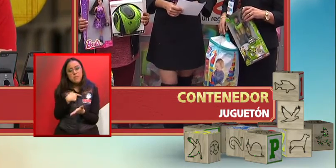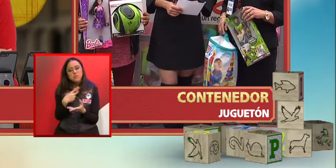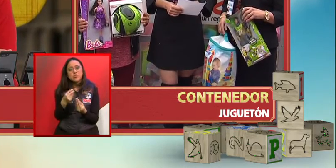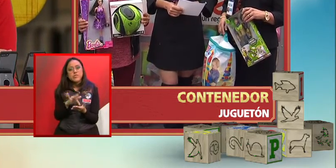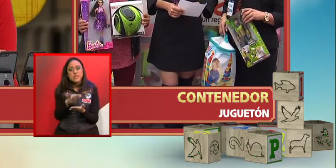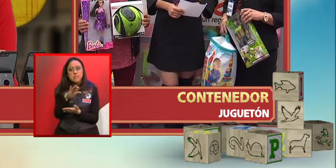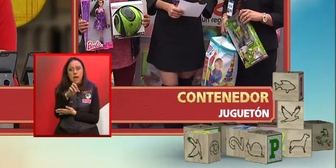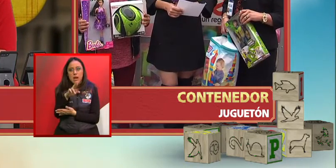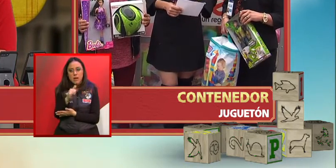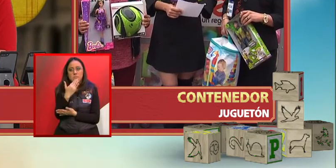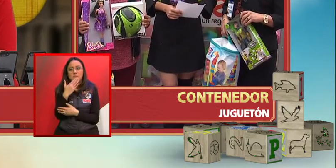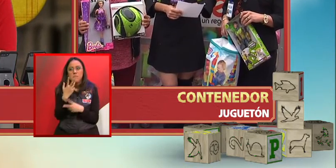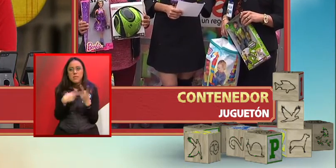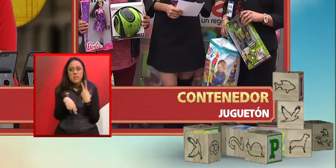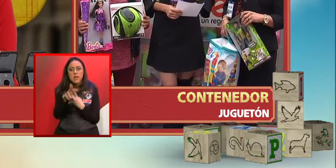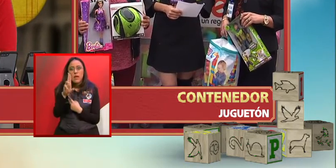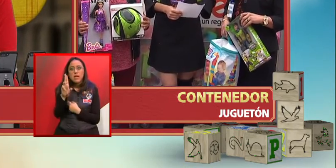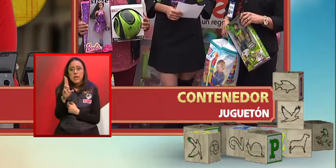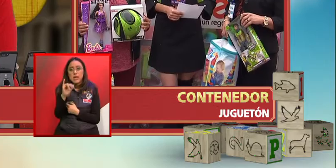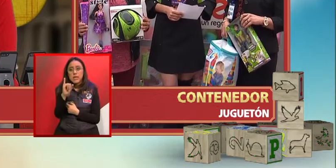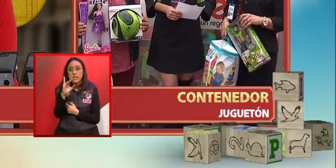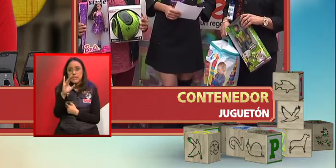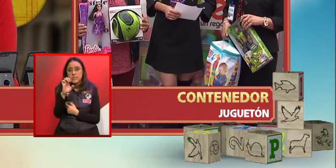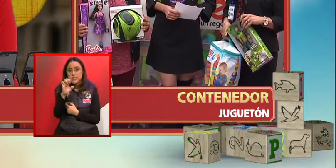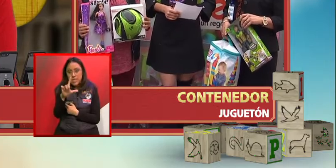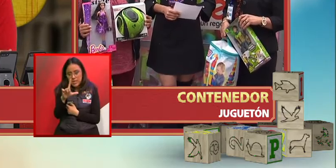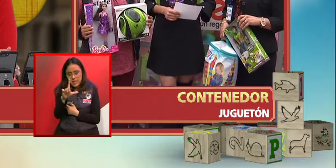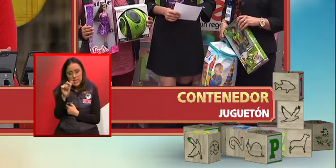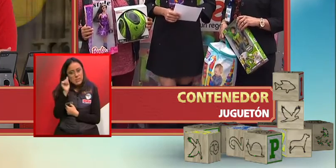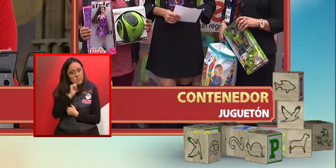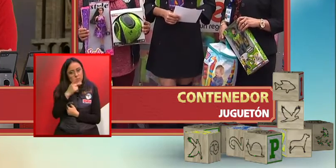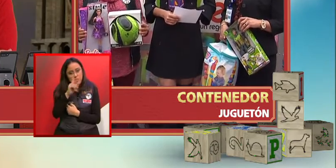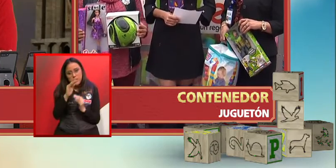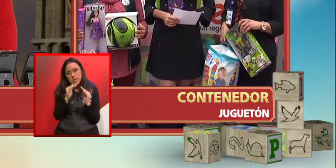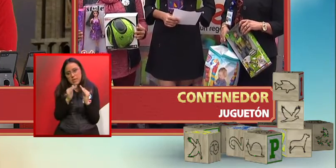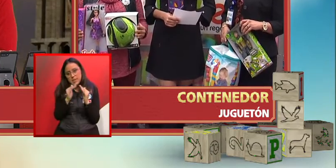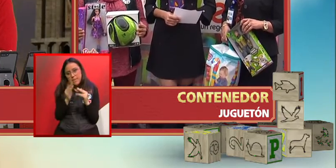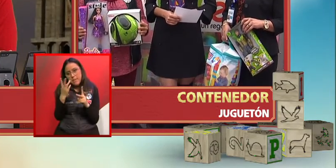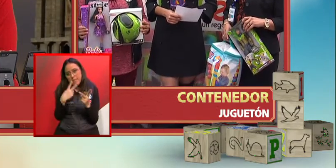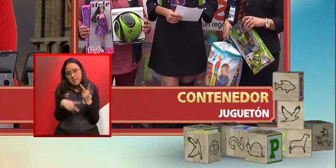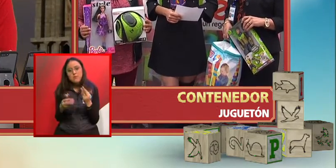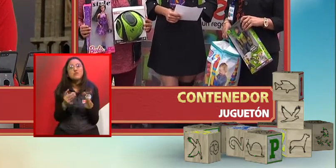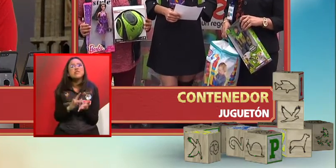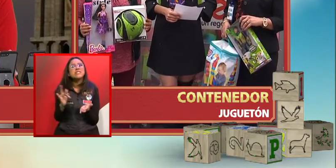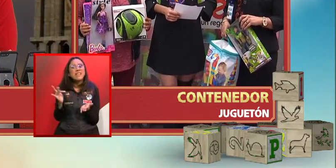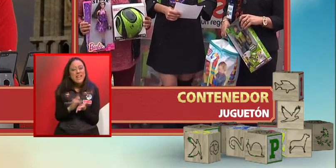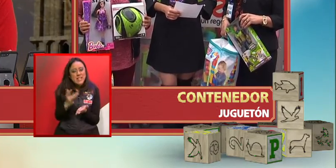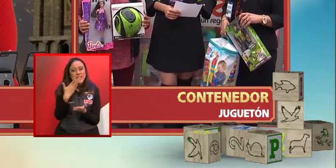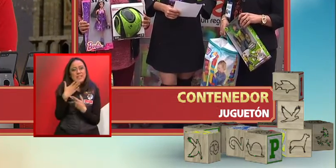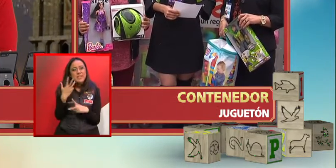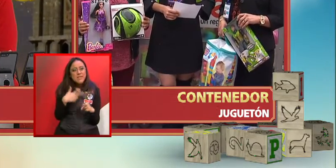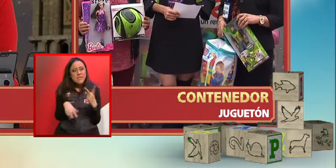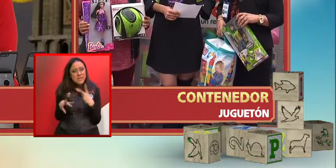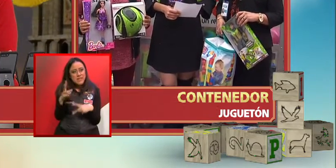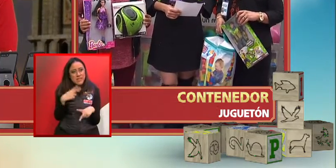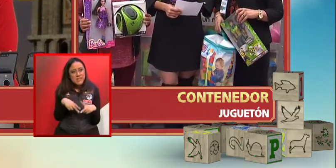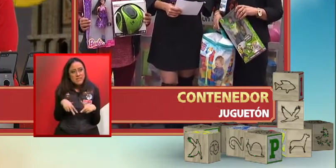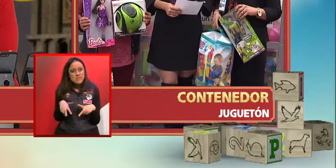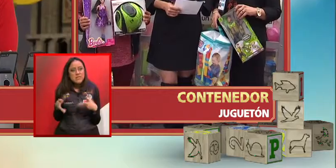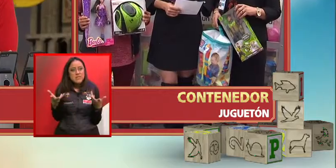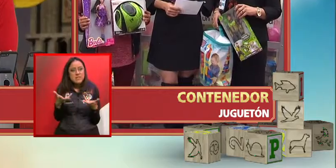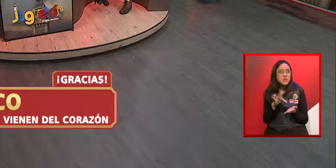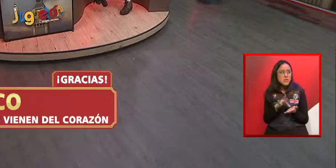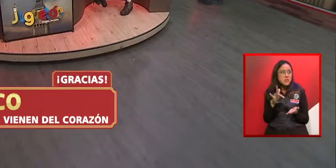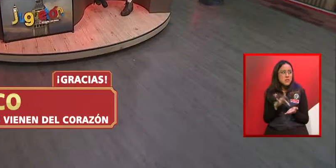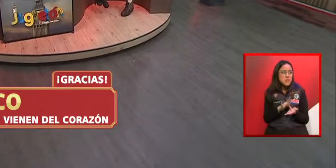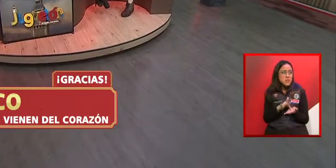gracias, Marianita, y bienvenido, Isel. Esta es su casa, como siempre lo ha sido, y queremos que siga siendo. Gracias y bienvenidos a bordo.